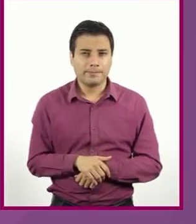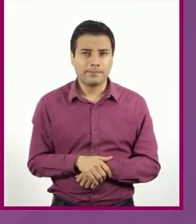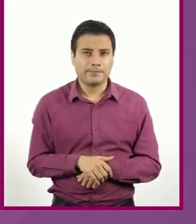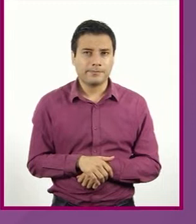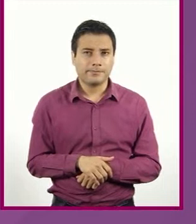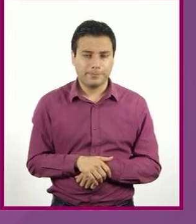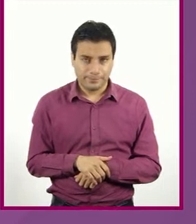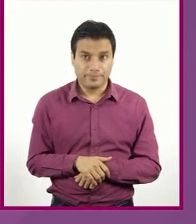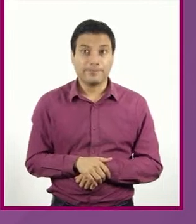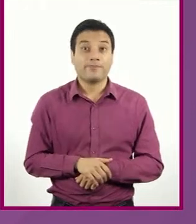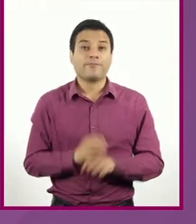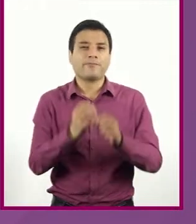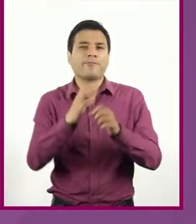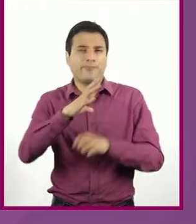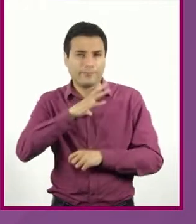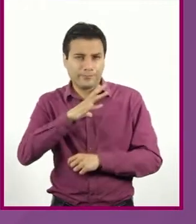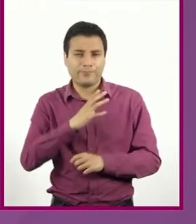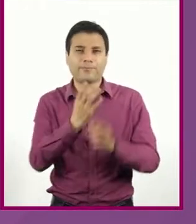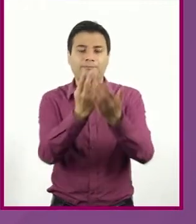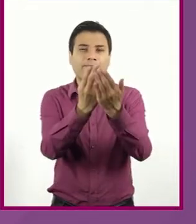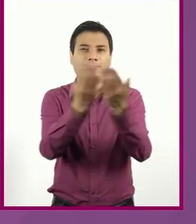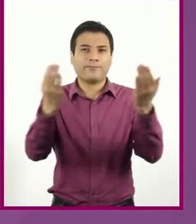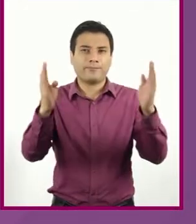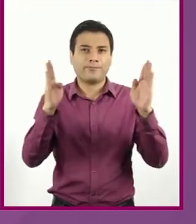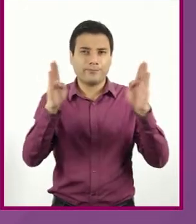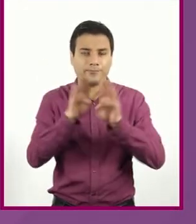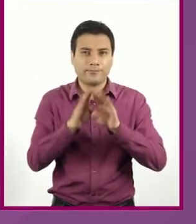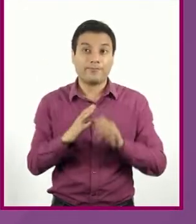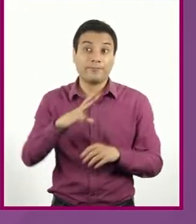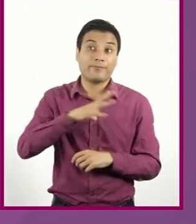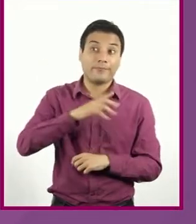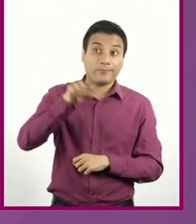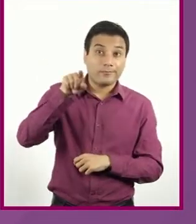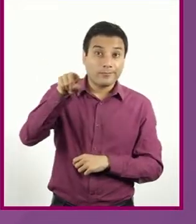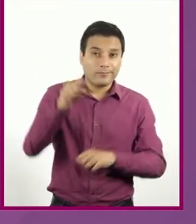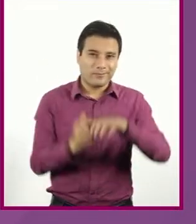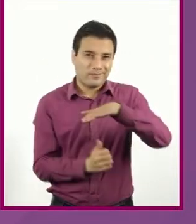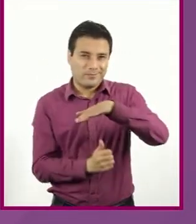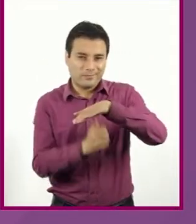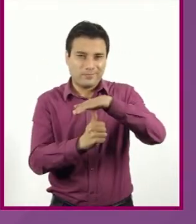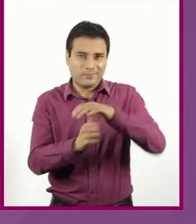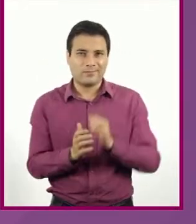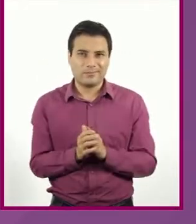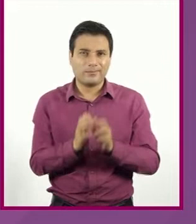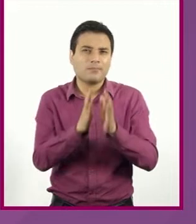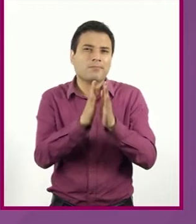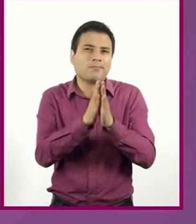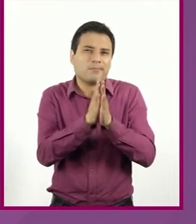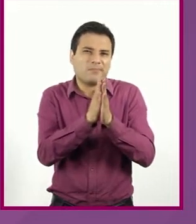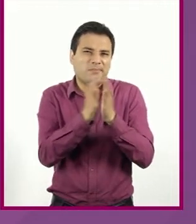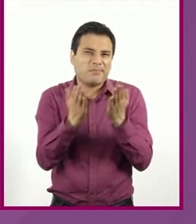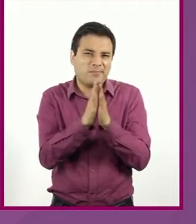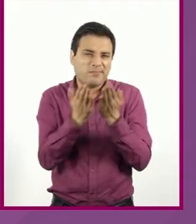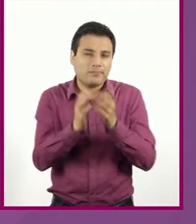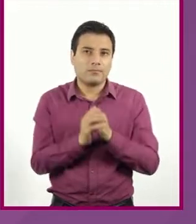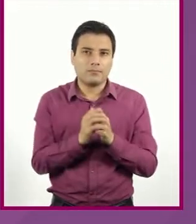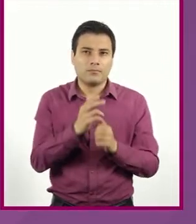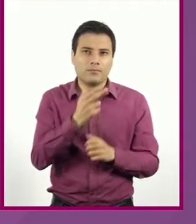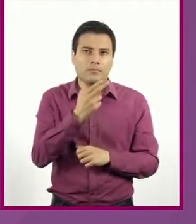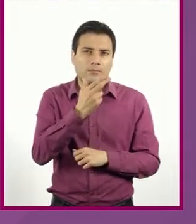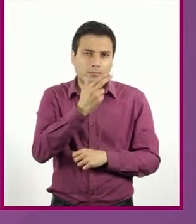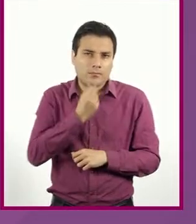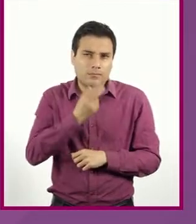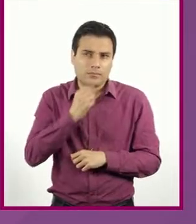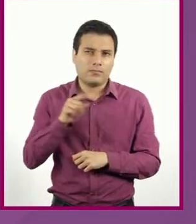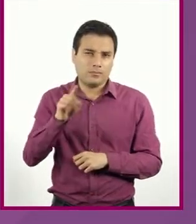En una de ellas, encima de la mesa donde se desplegaba el catálogo de muestras de géneros, Gregor era viajante